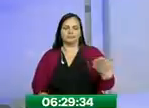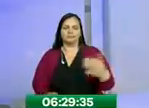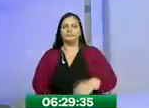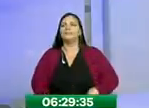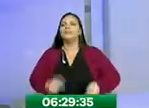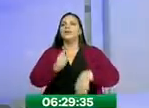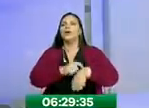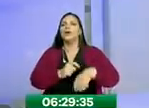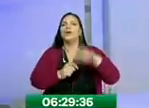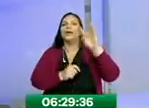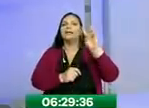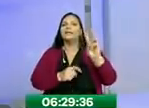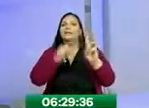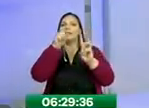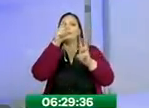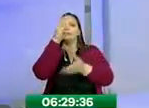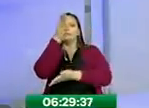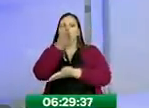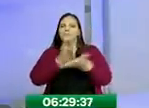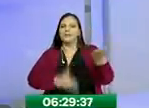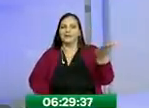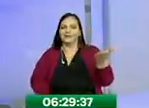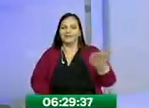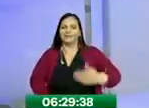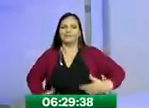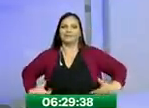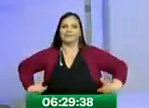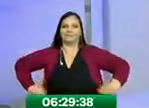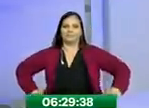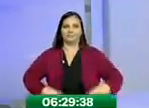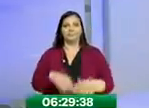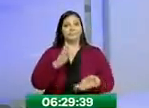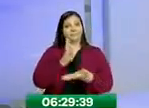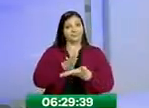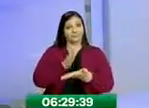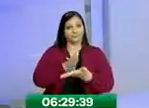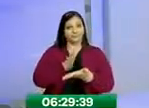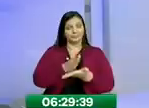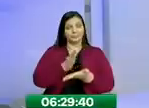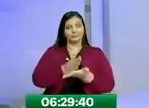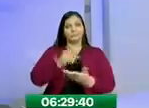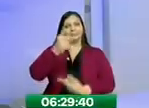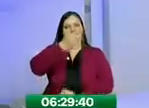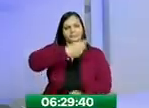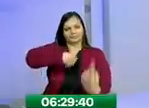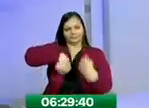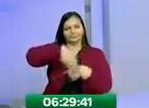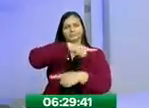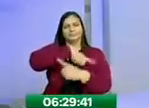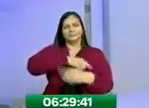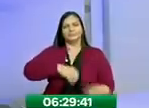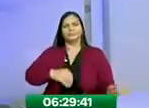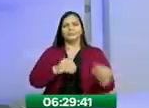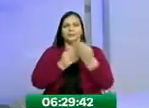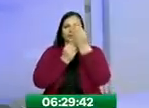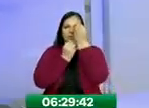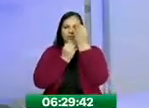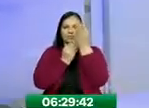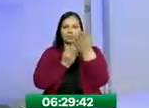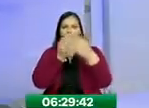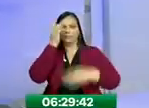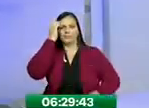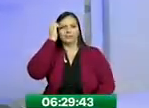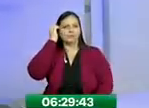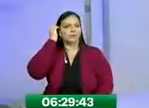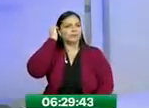las 6 y 29, ya 6 y 30 de la mañana. Con esto nosotros vamos a hacer una pequeña pausa, amables televidentes, pero vamos a regresar con más información. Vamos a